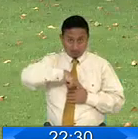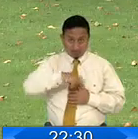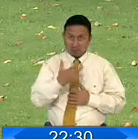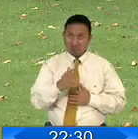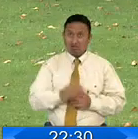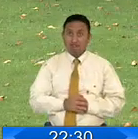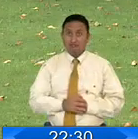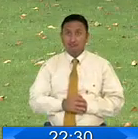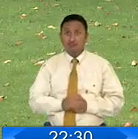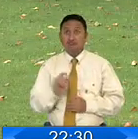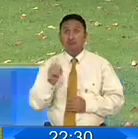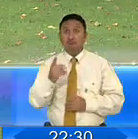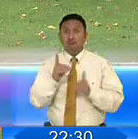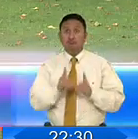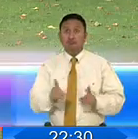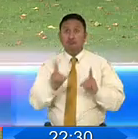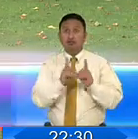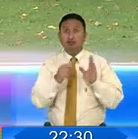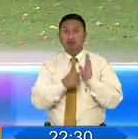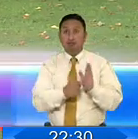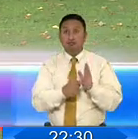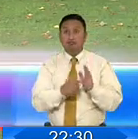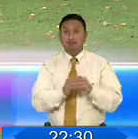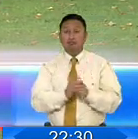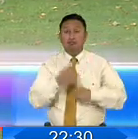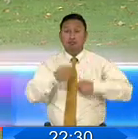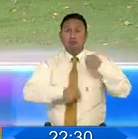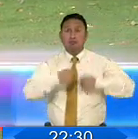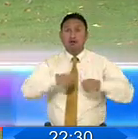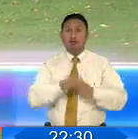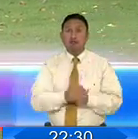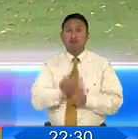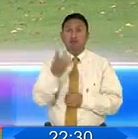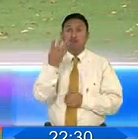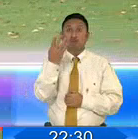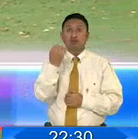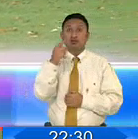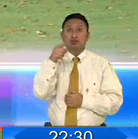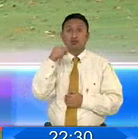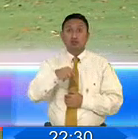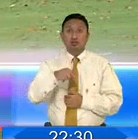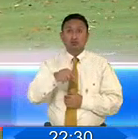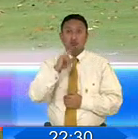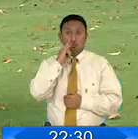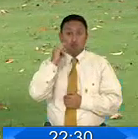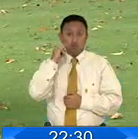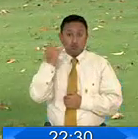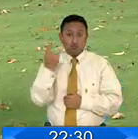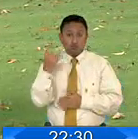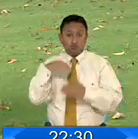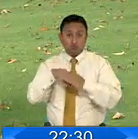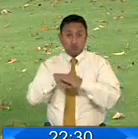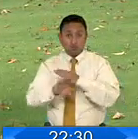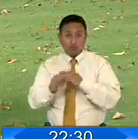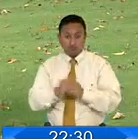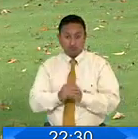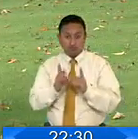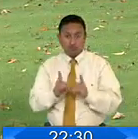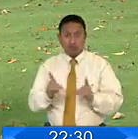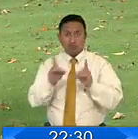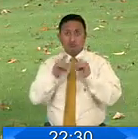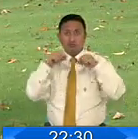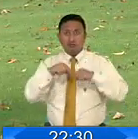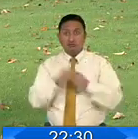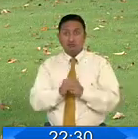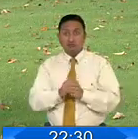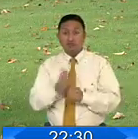no son los únicos datos que alarman. En mayo, por ejemplo, más de 14 mil menores ingresaron solos a la frontera, cifra que se ubica debajo